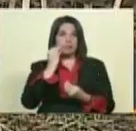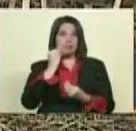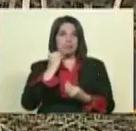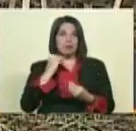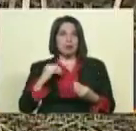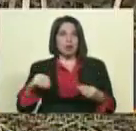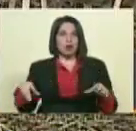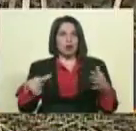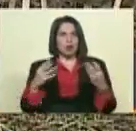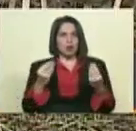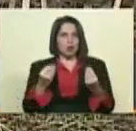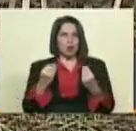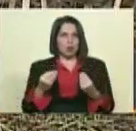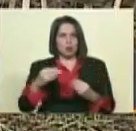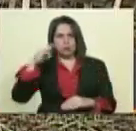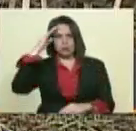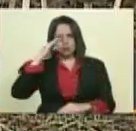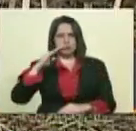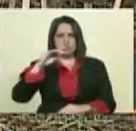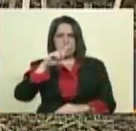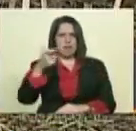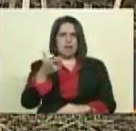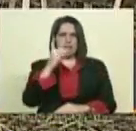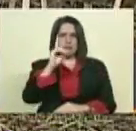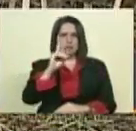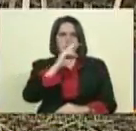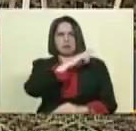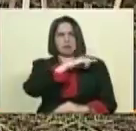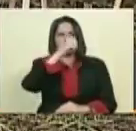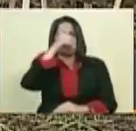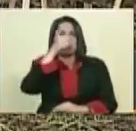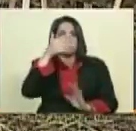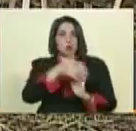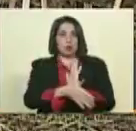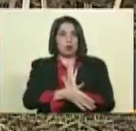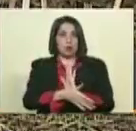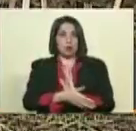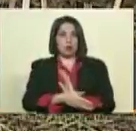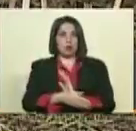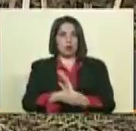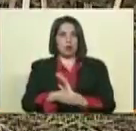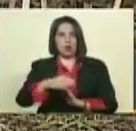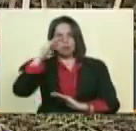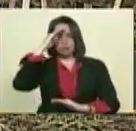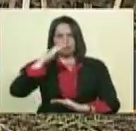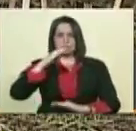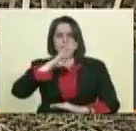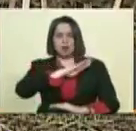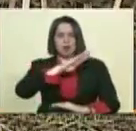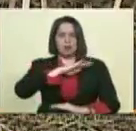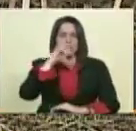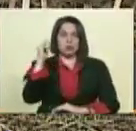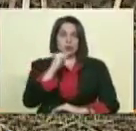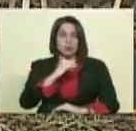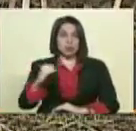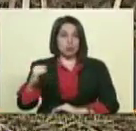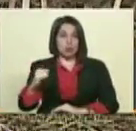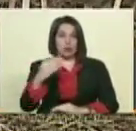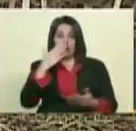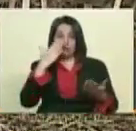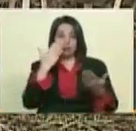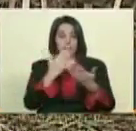Le voy a presentar al general de división Javier Bechimol, comandante de la SODI Zulia, quien está al frente de la